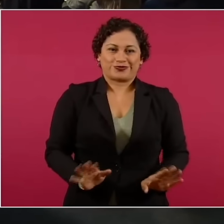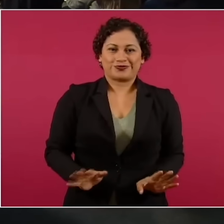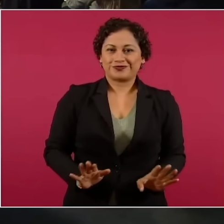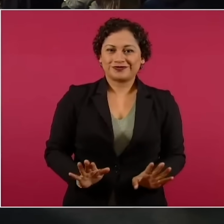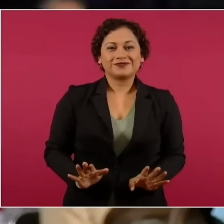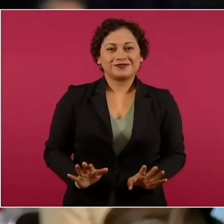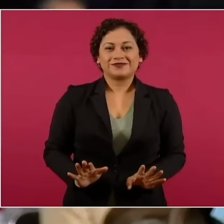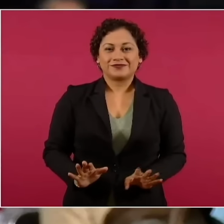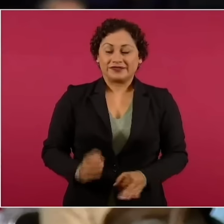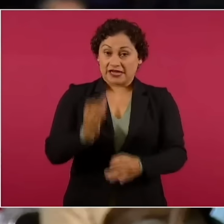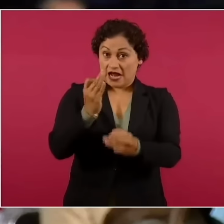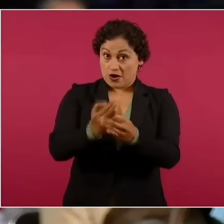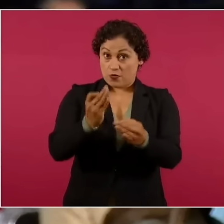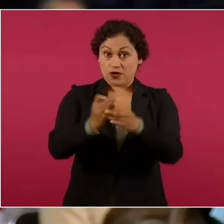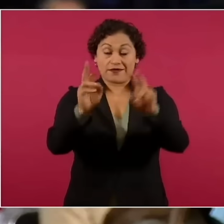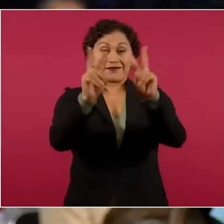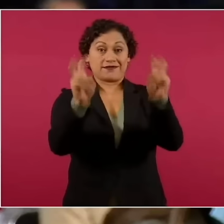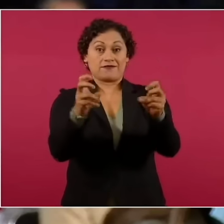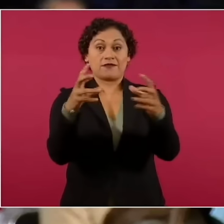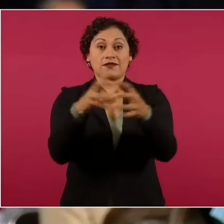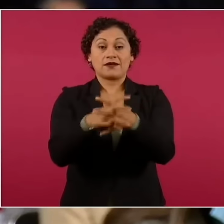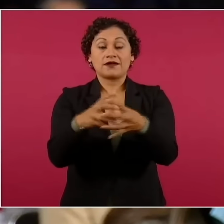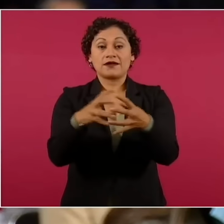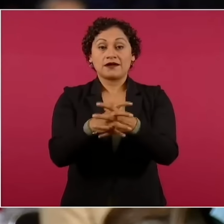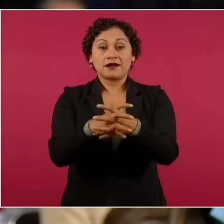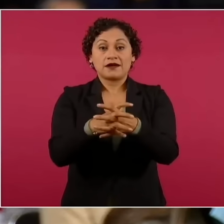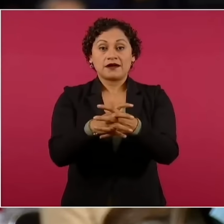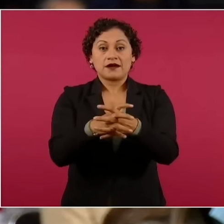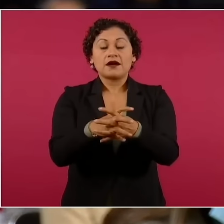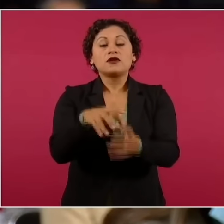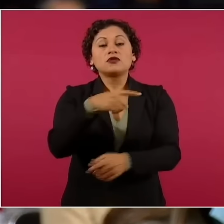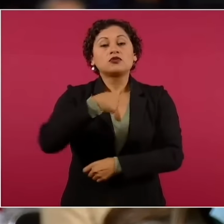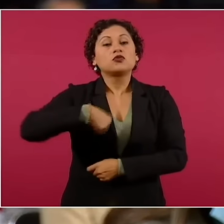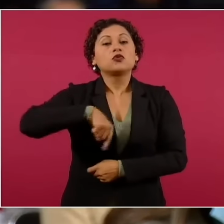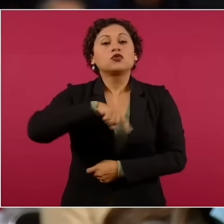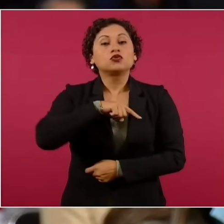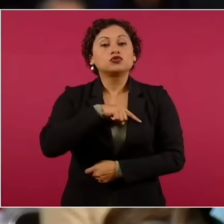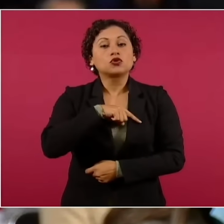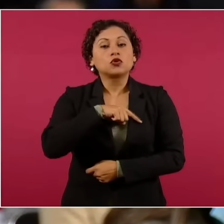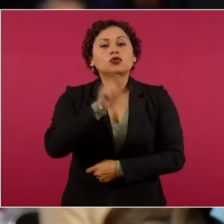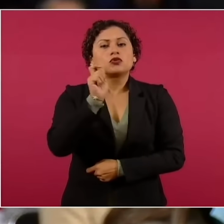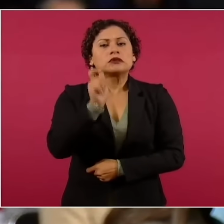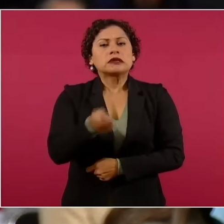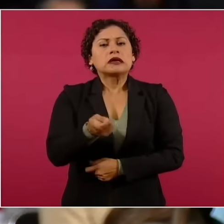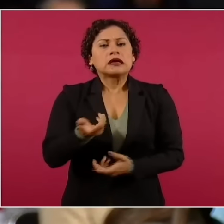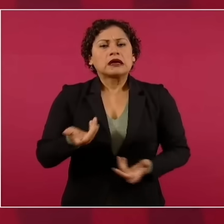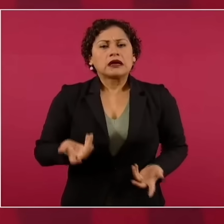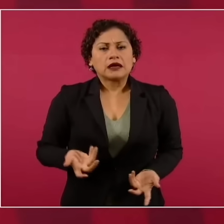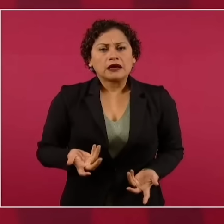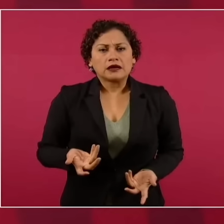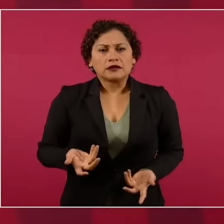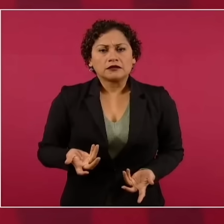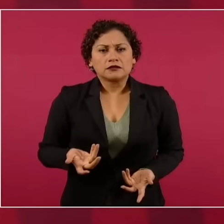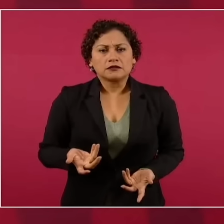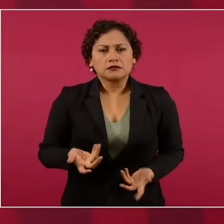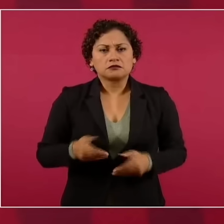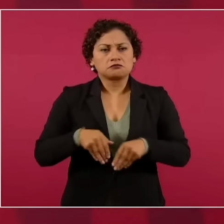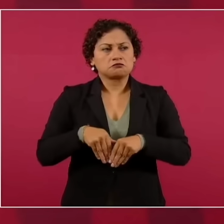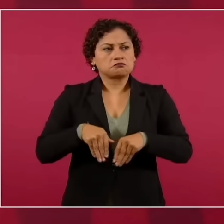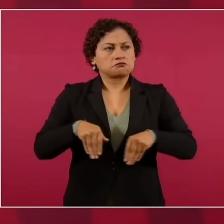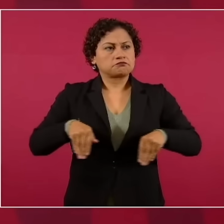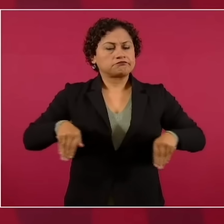Y en este caso en particular hemos actuado y lo seguiremos haciendo de manera